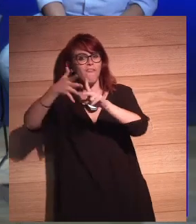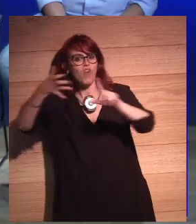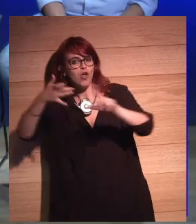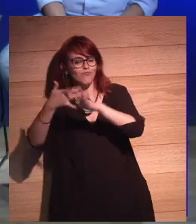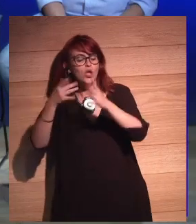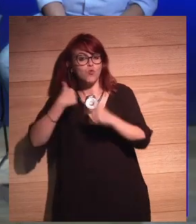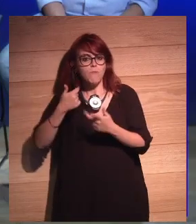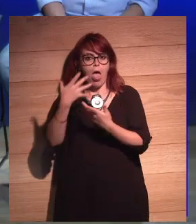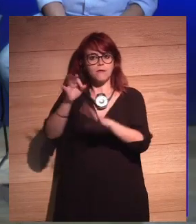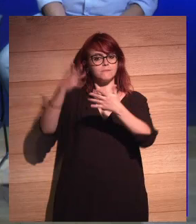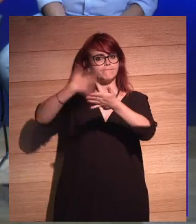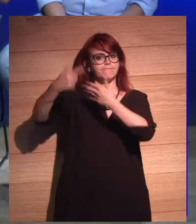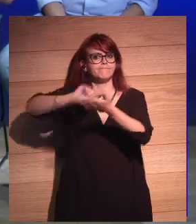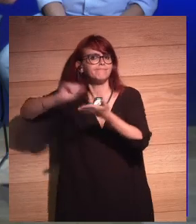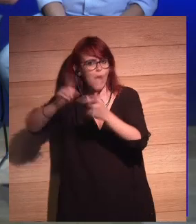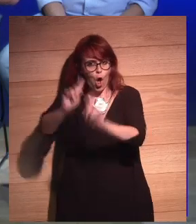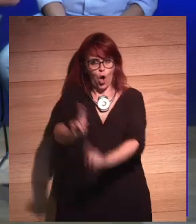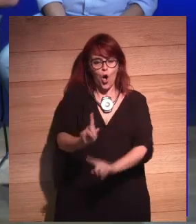que es capaz de